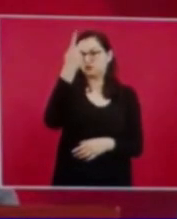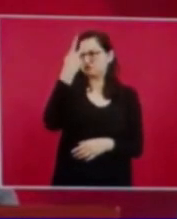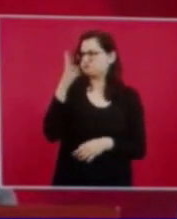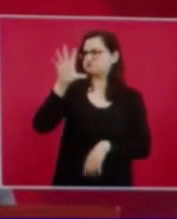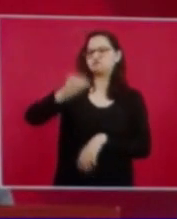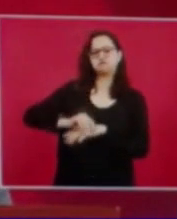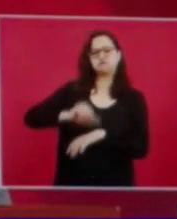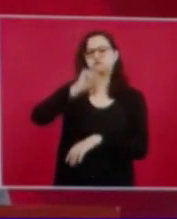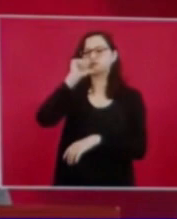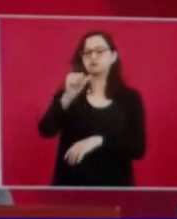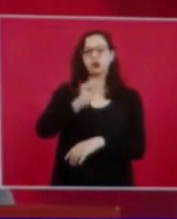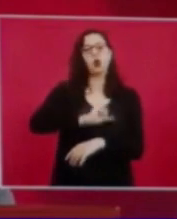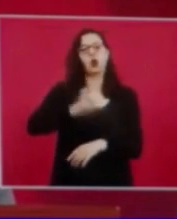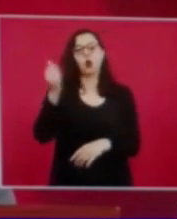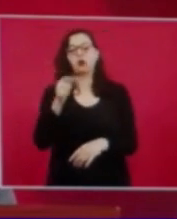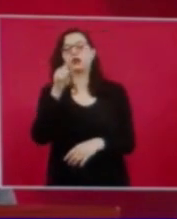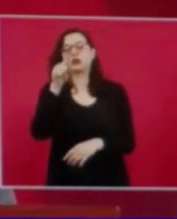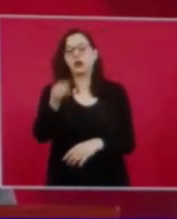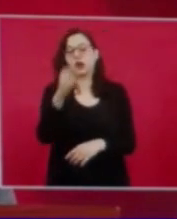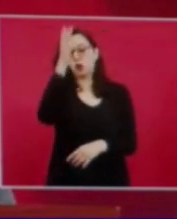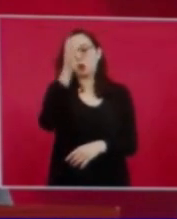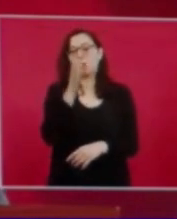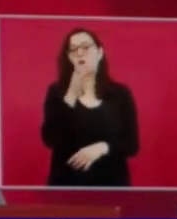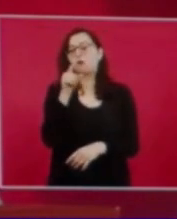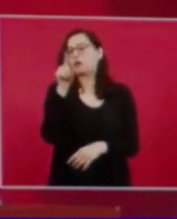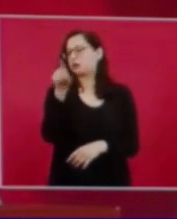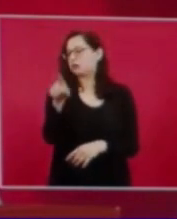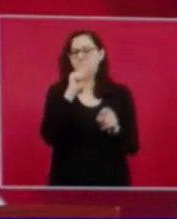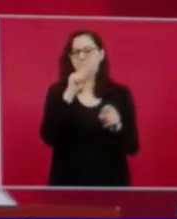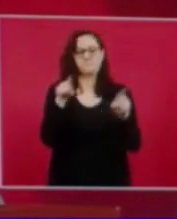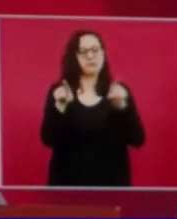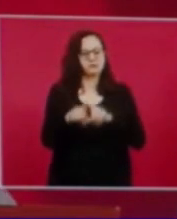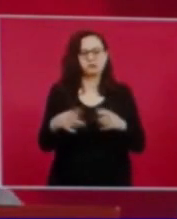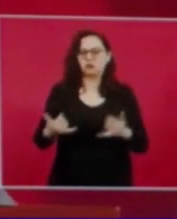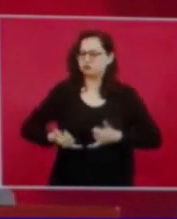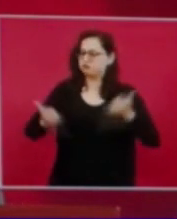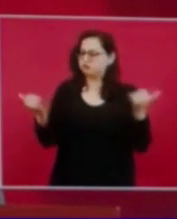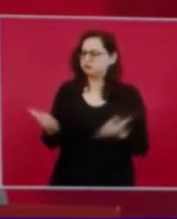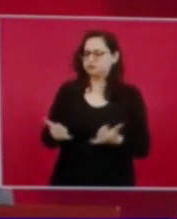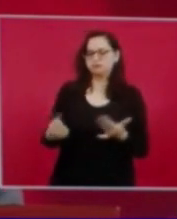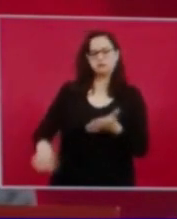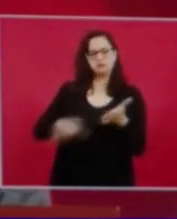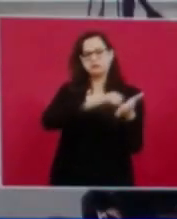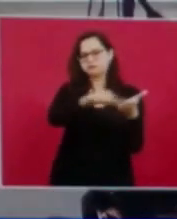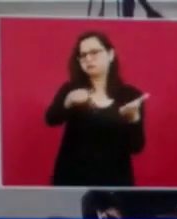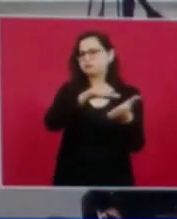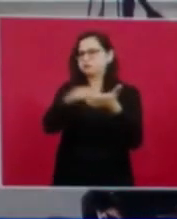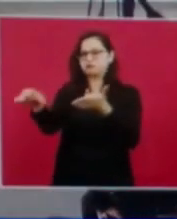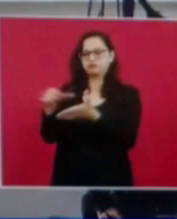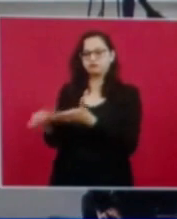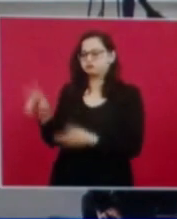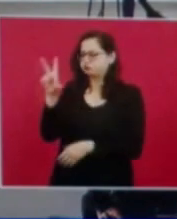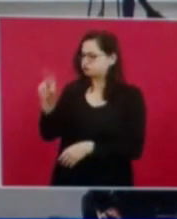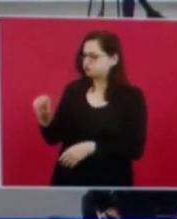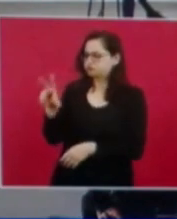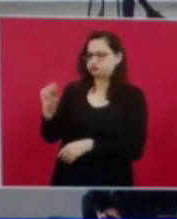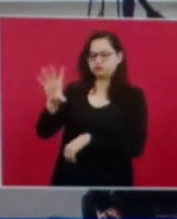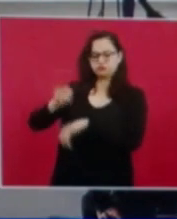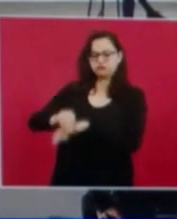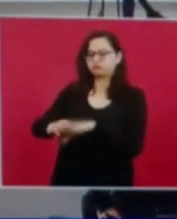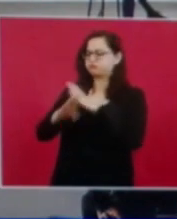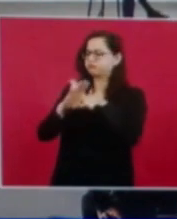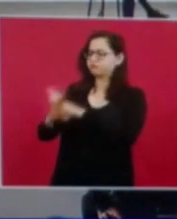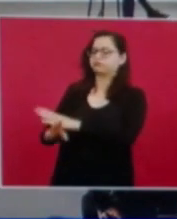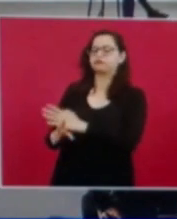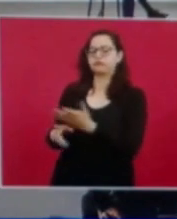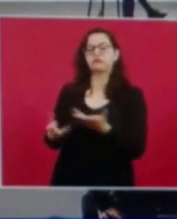anhelamos que es la de acabar con los estados nacionales y convertirlos fragmentar los estados nacionales en